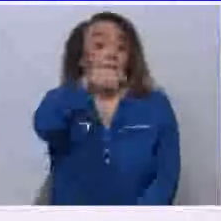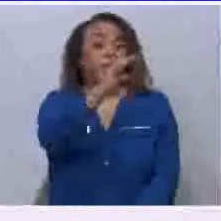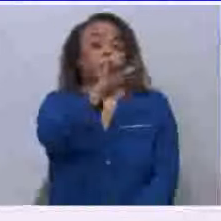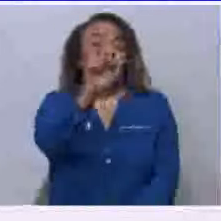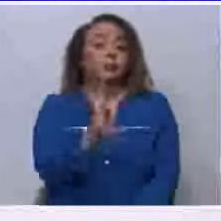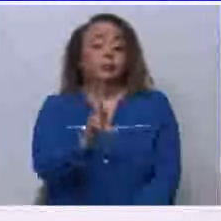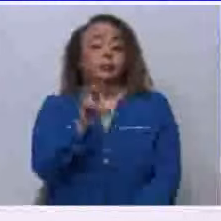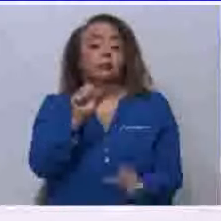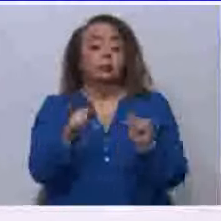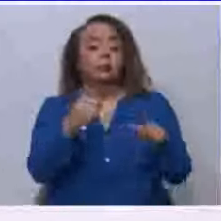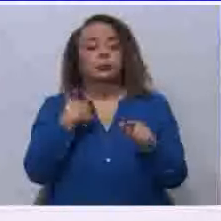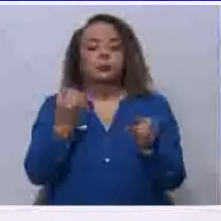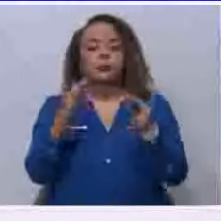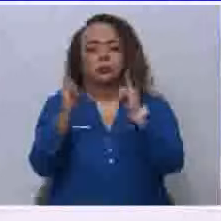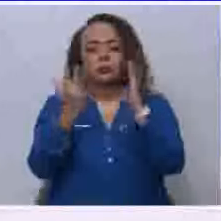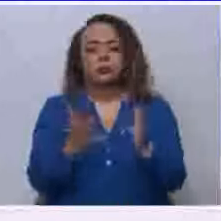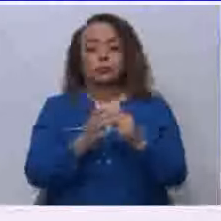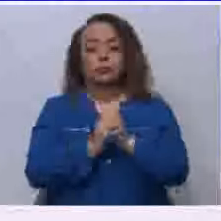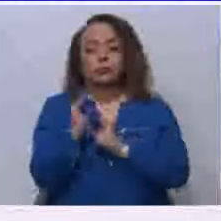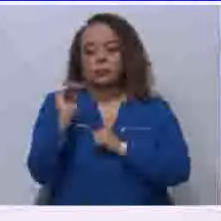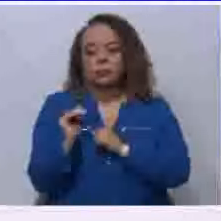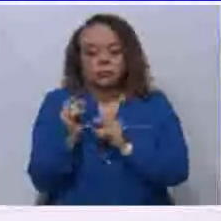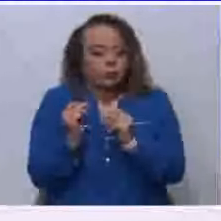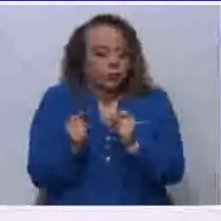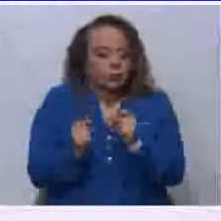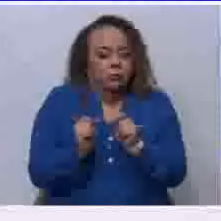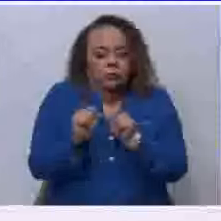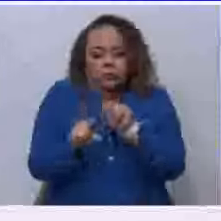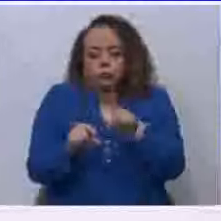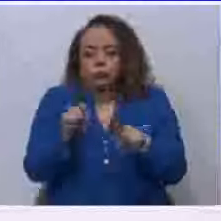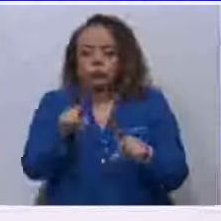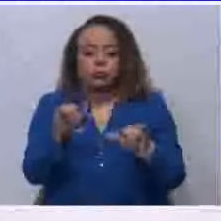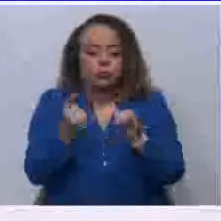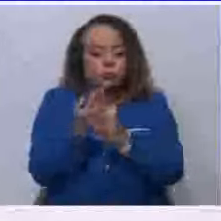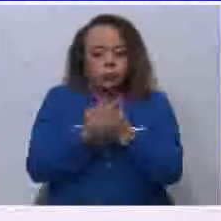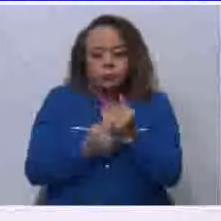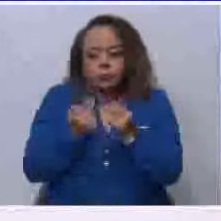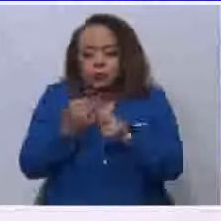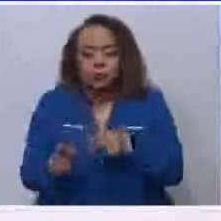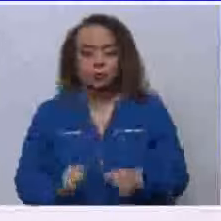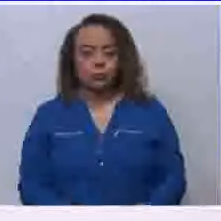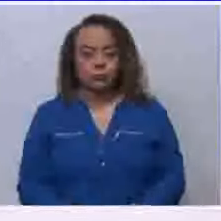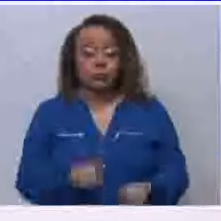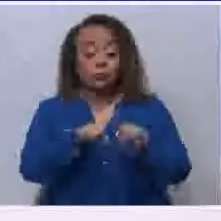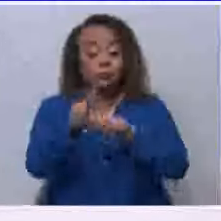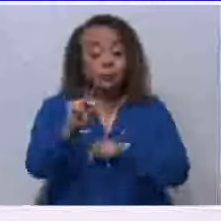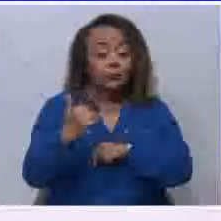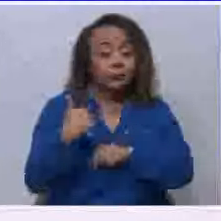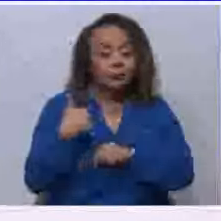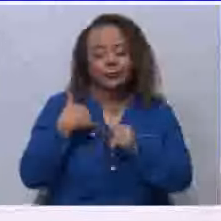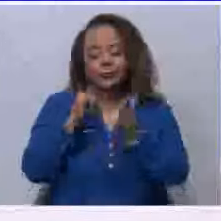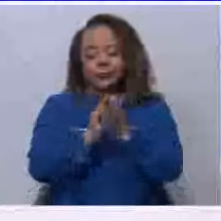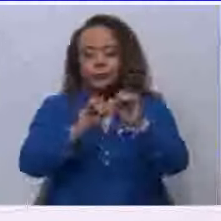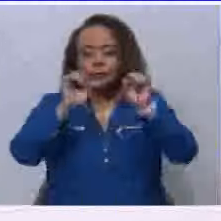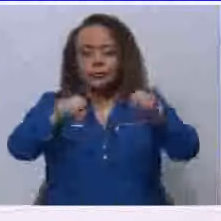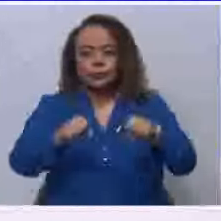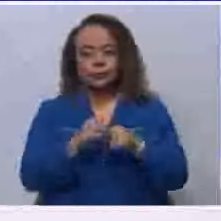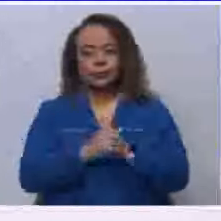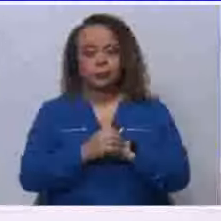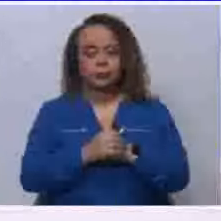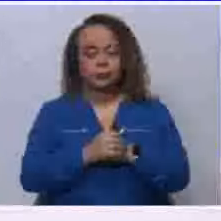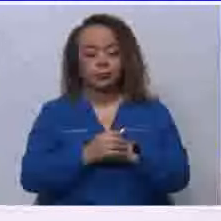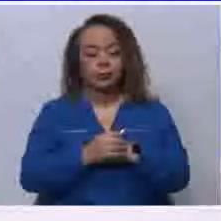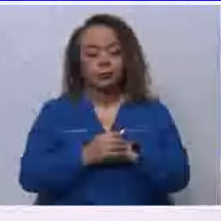Rica en el frente de ataque tiene un montón de jugadores chiquitos, veloces, pícaros, de juego asociado, combinado, en corto, pero no tiene ese poder de fuego y ese